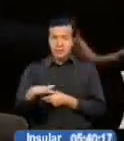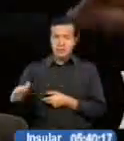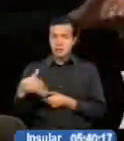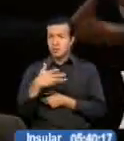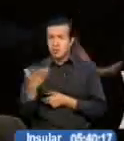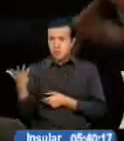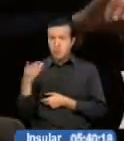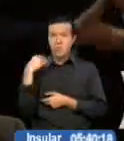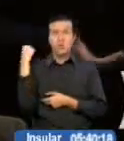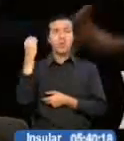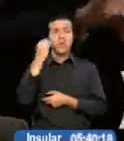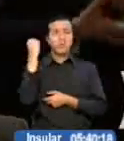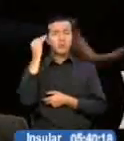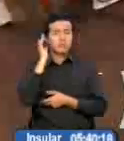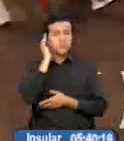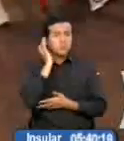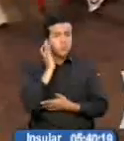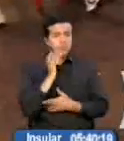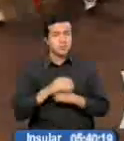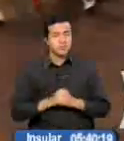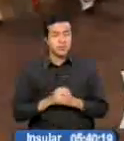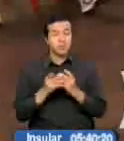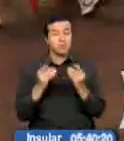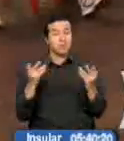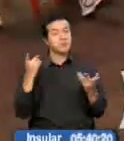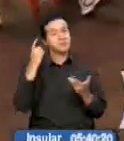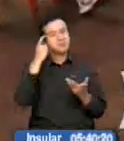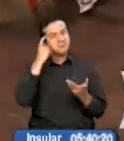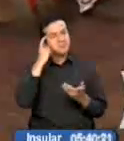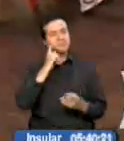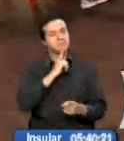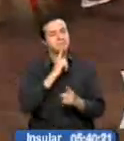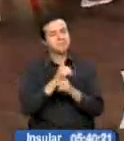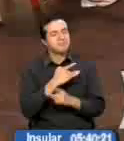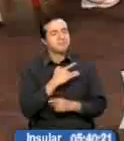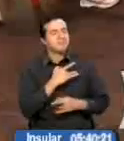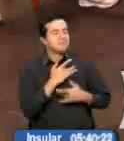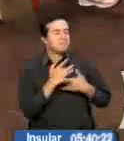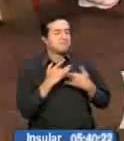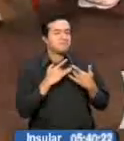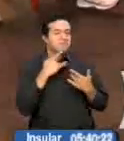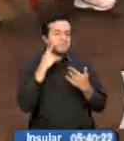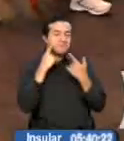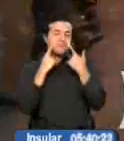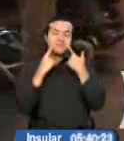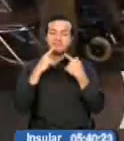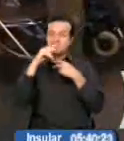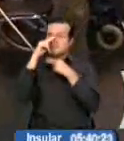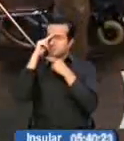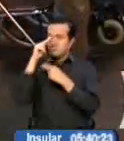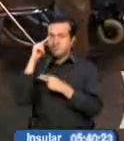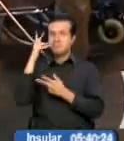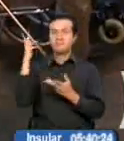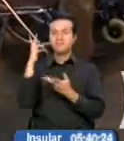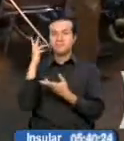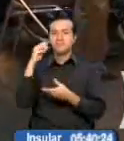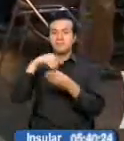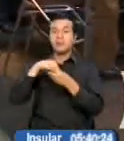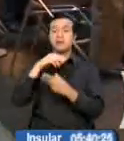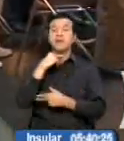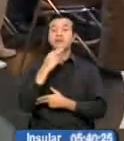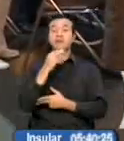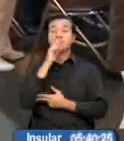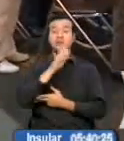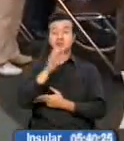los jóvenes, de las mujeres. Para muchos era inevitable conmoverse en el homenaje cultural al que se unieron las voces de